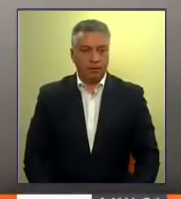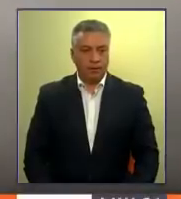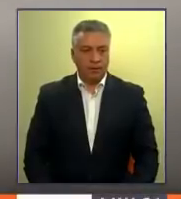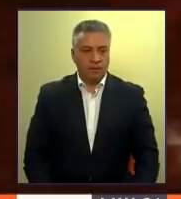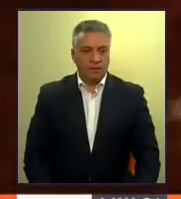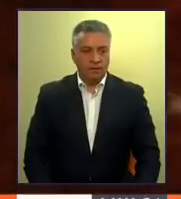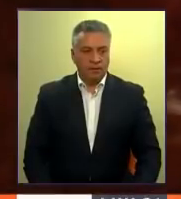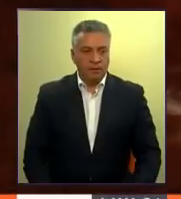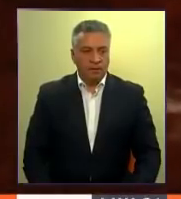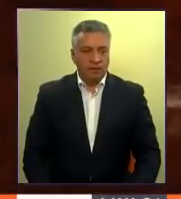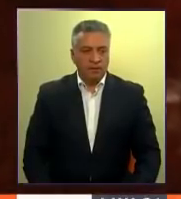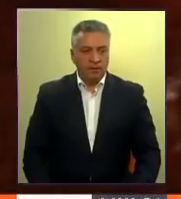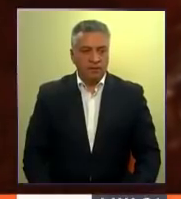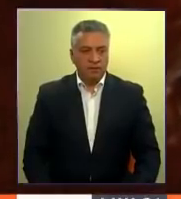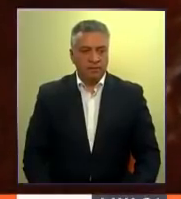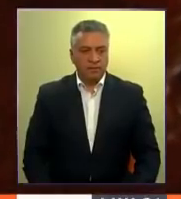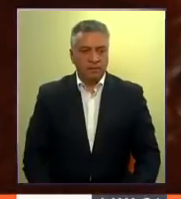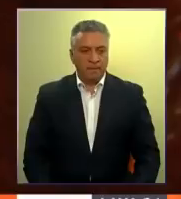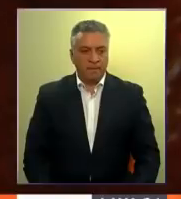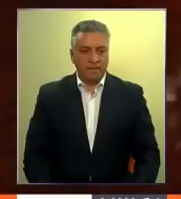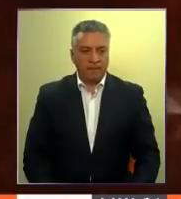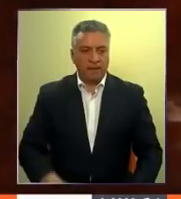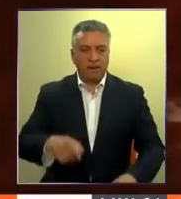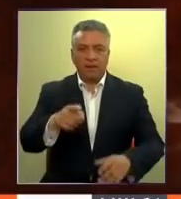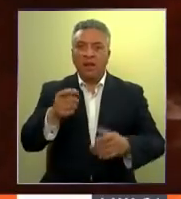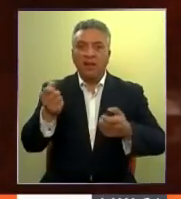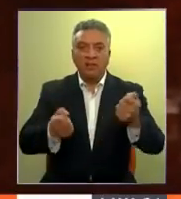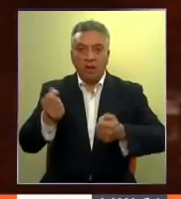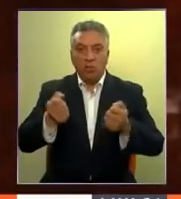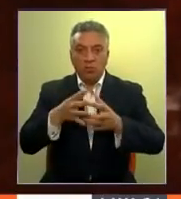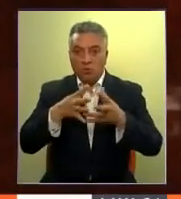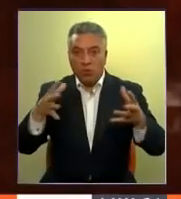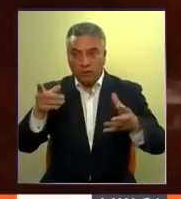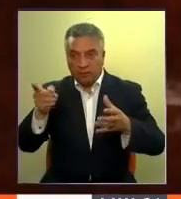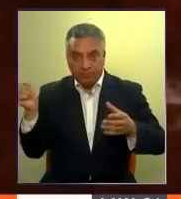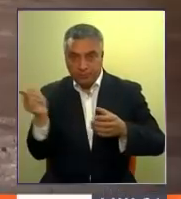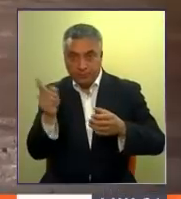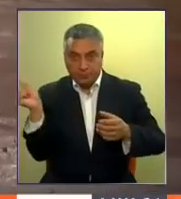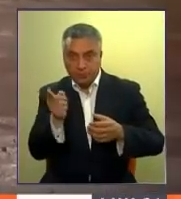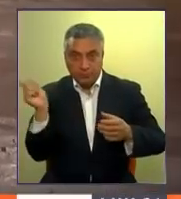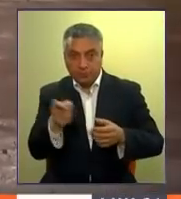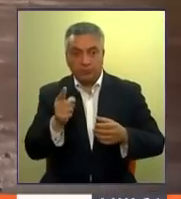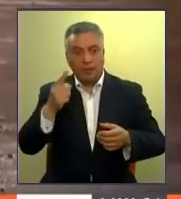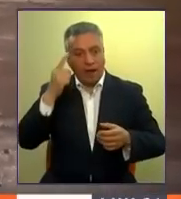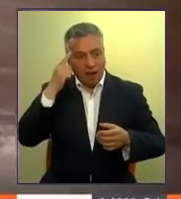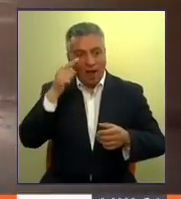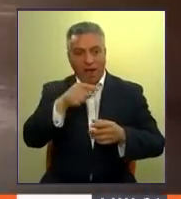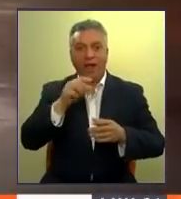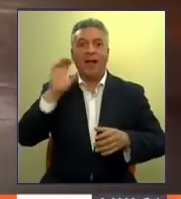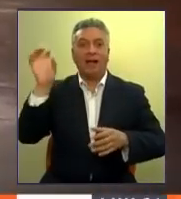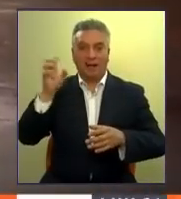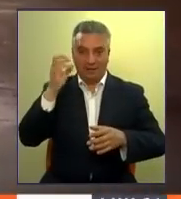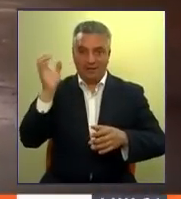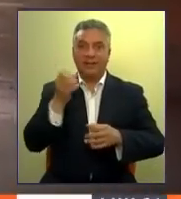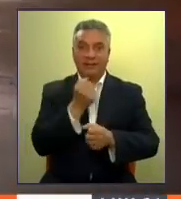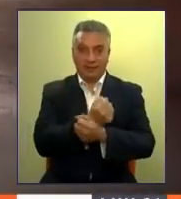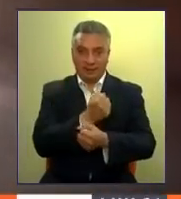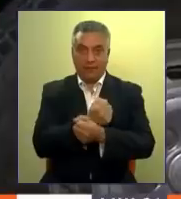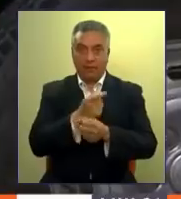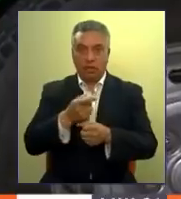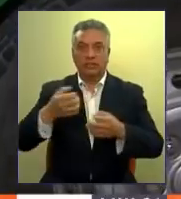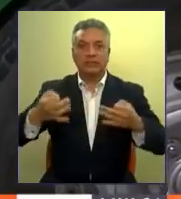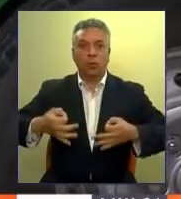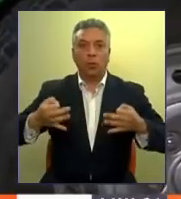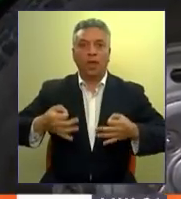y la gran cantidad de vehículos hace presagiar a los vecinos que la llegada de una o dos patrullas de carabineros y seguridad municipal